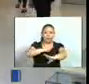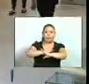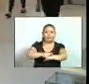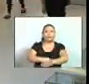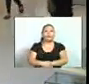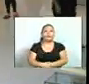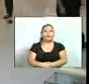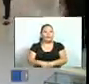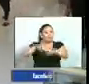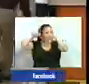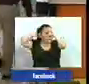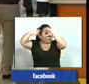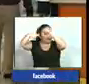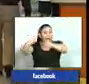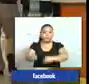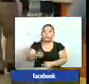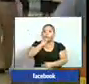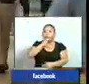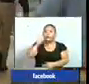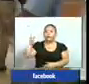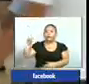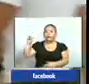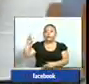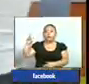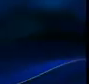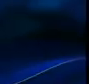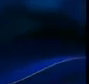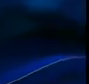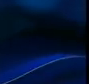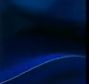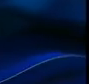alza. Con imágenes e informe de Marcela Rivera.